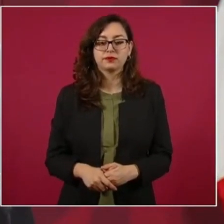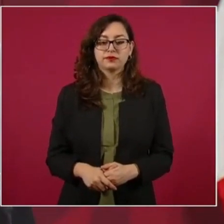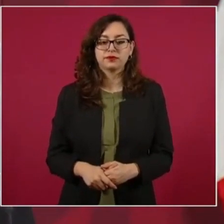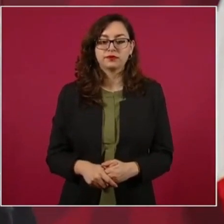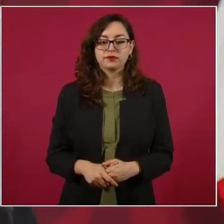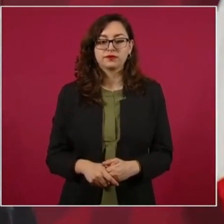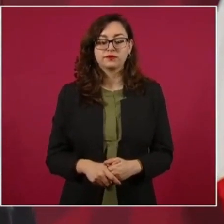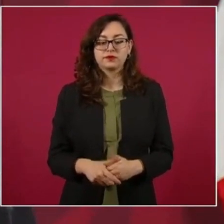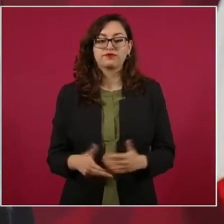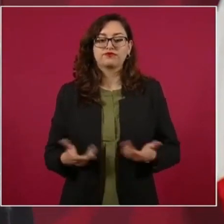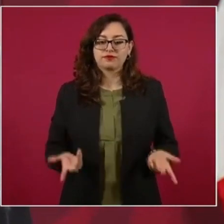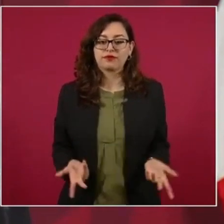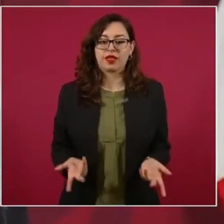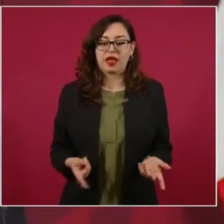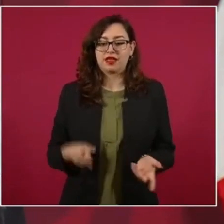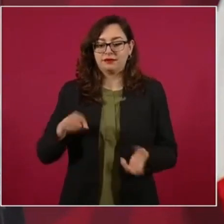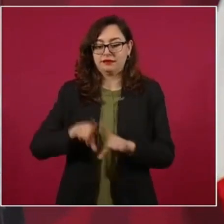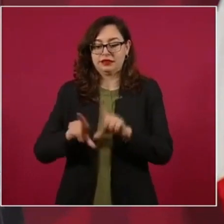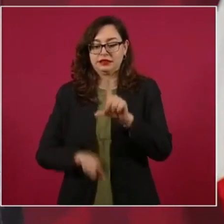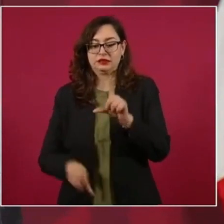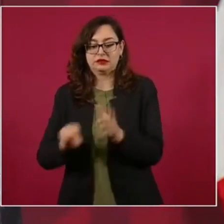el obregonismo